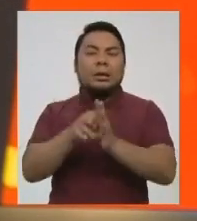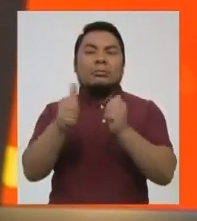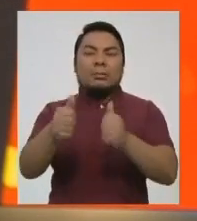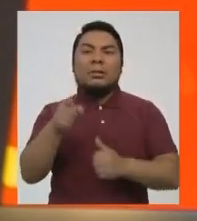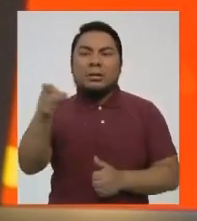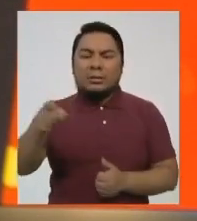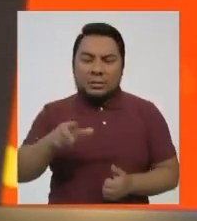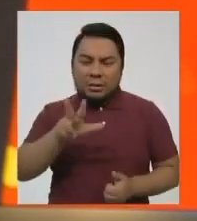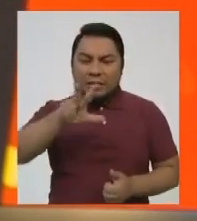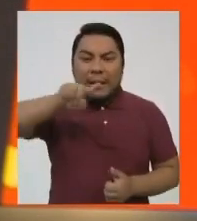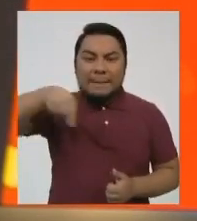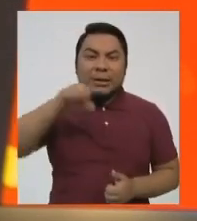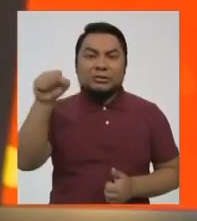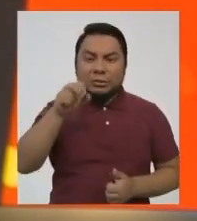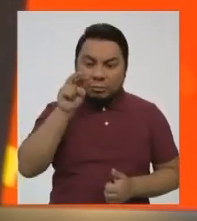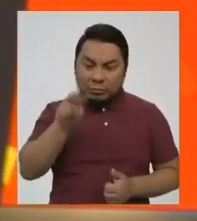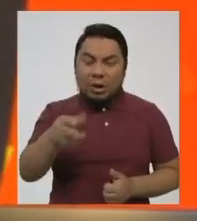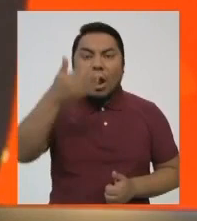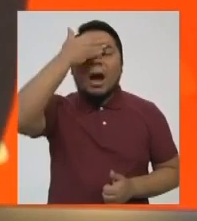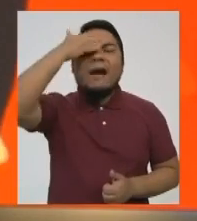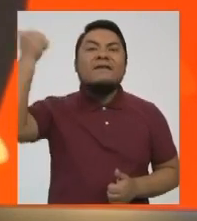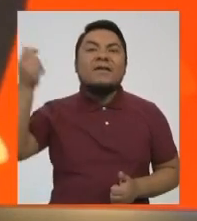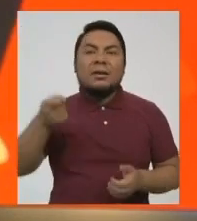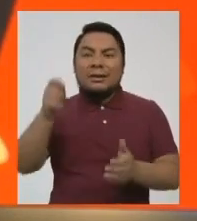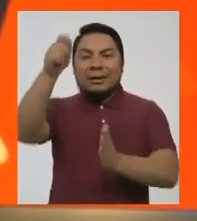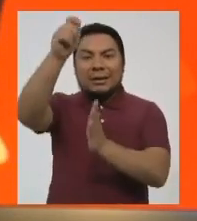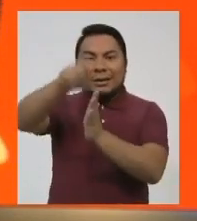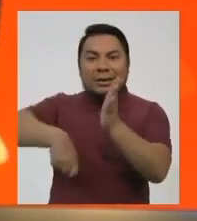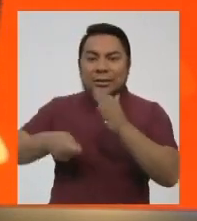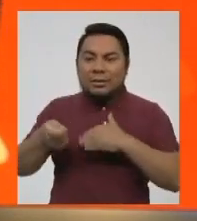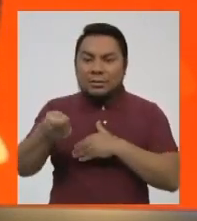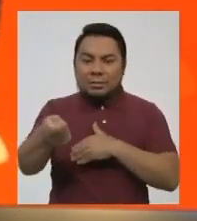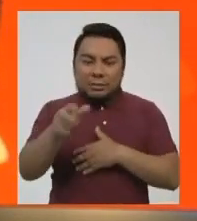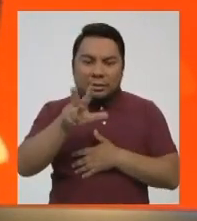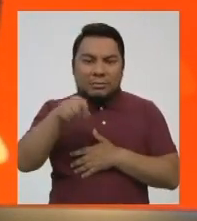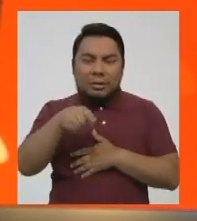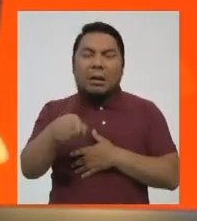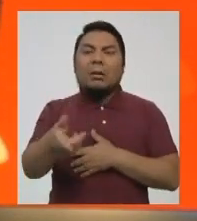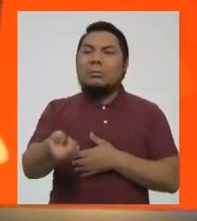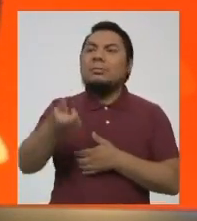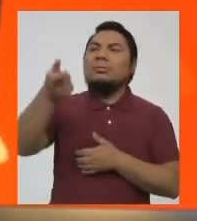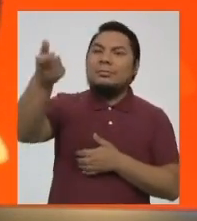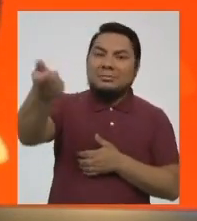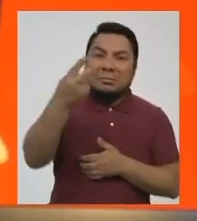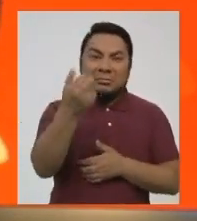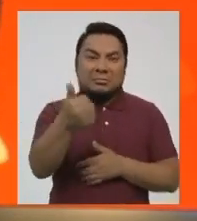de 3.000 soles que habían olvidado en un cajero de Magdalena. Vamos con los detalles.